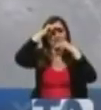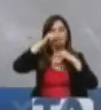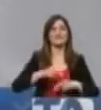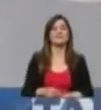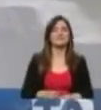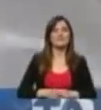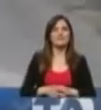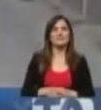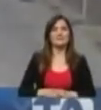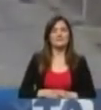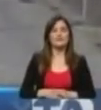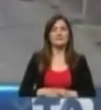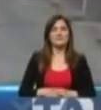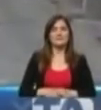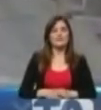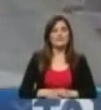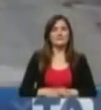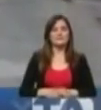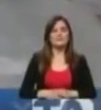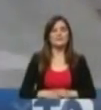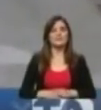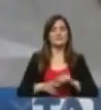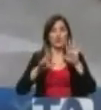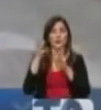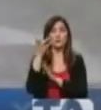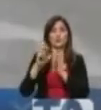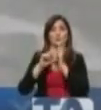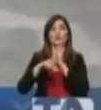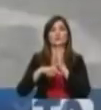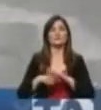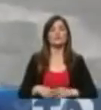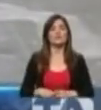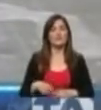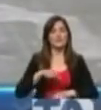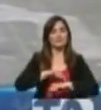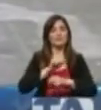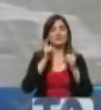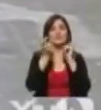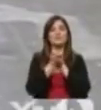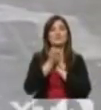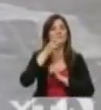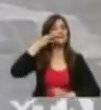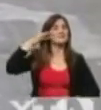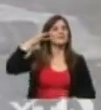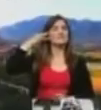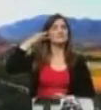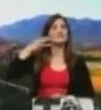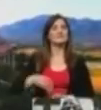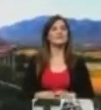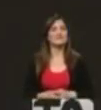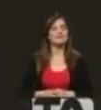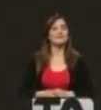nuestra sintonía. 8 con 14 minutos. Desde Quevedo nos vamos al oriente,